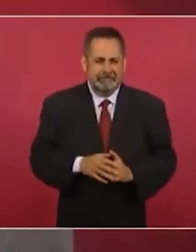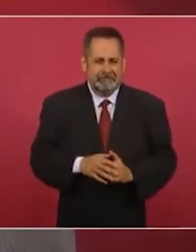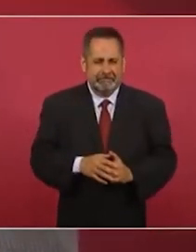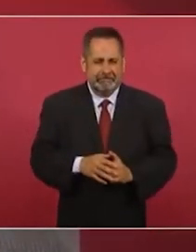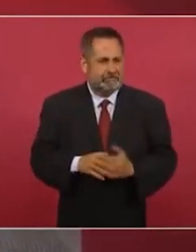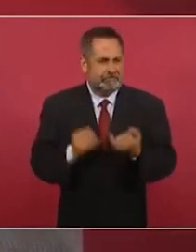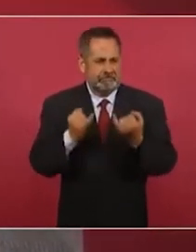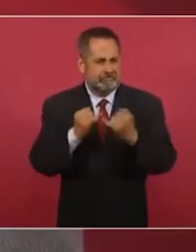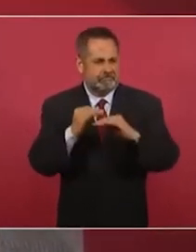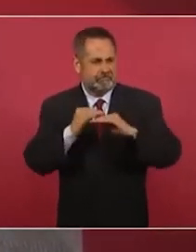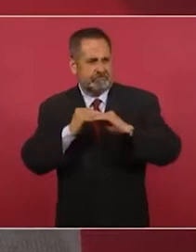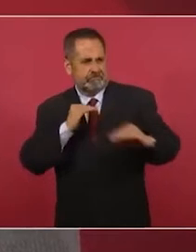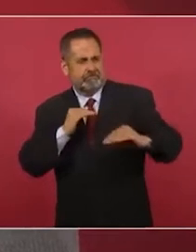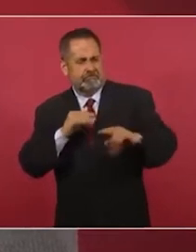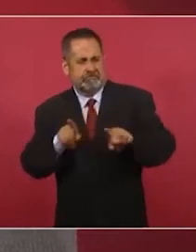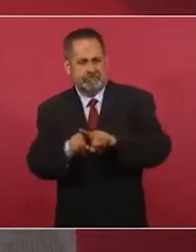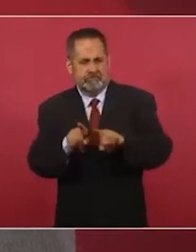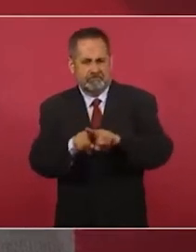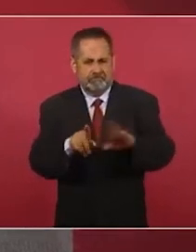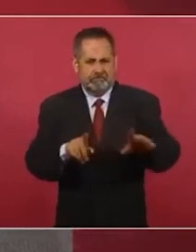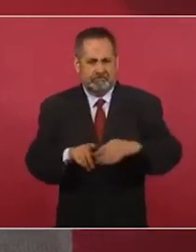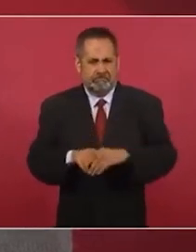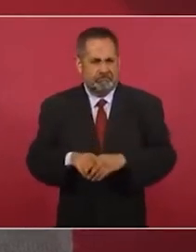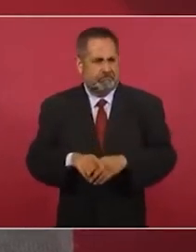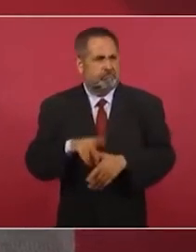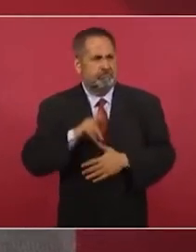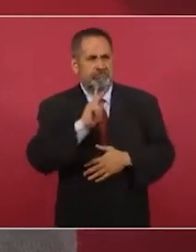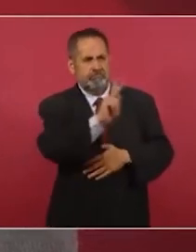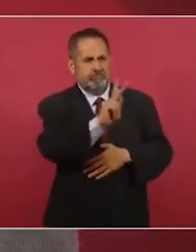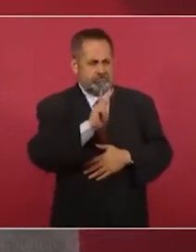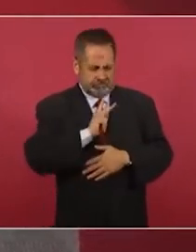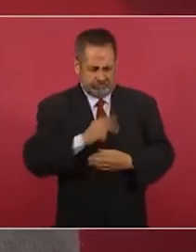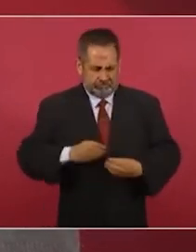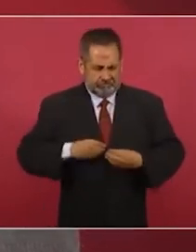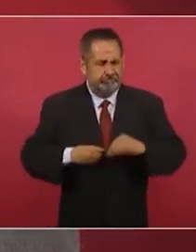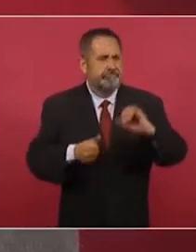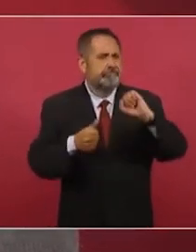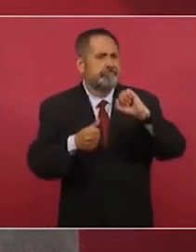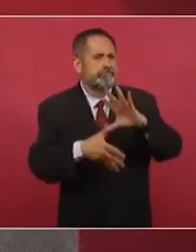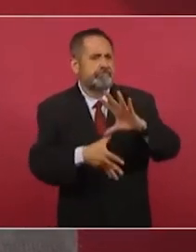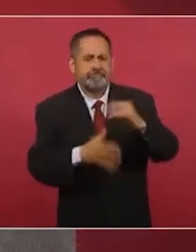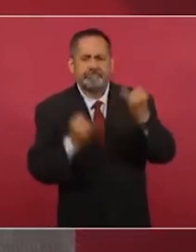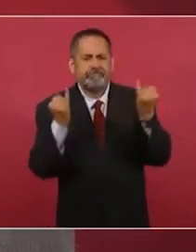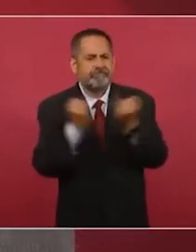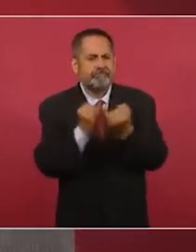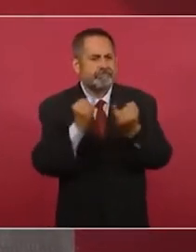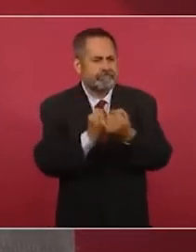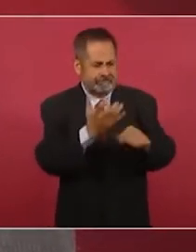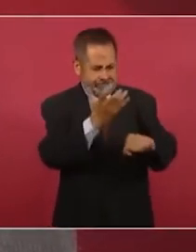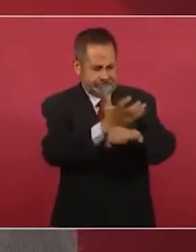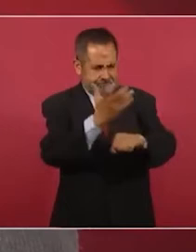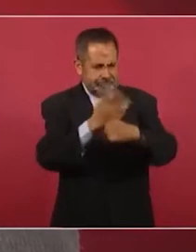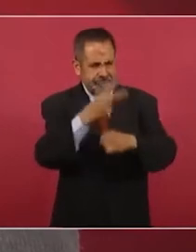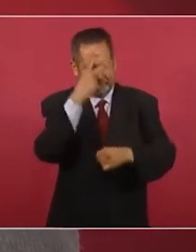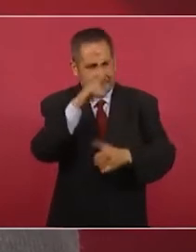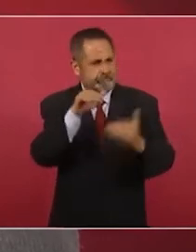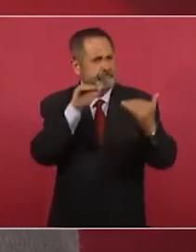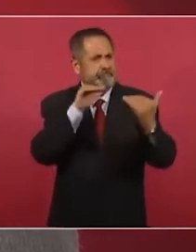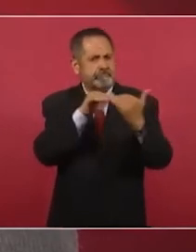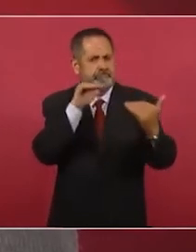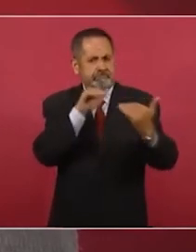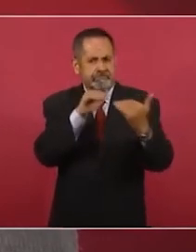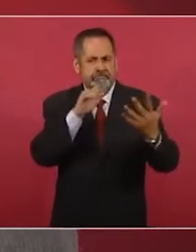igual de americanos que los que viven